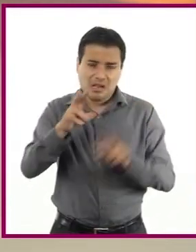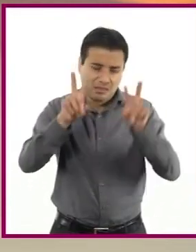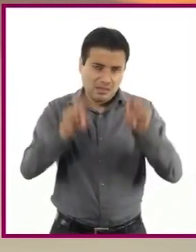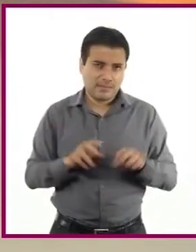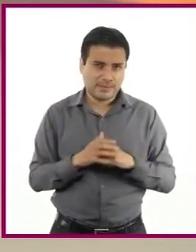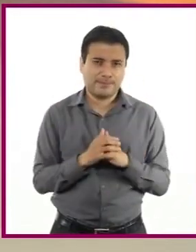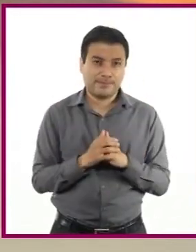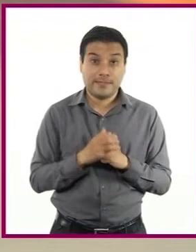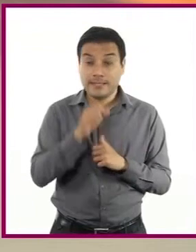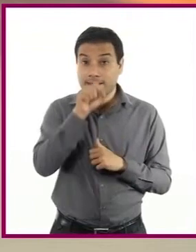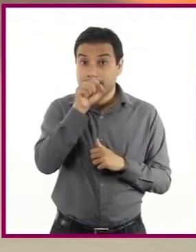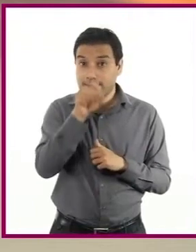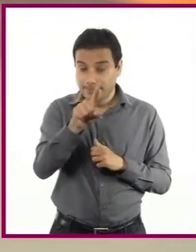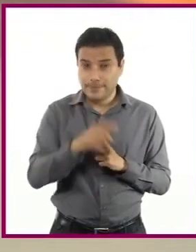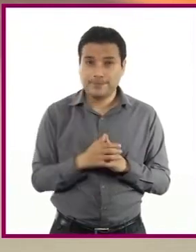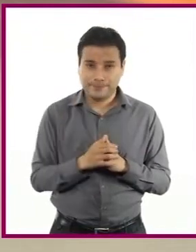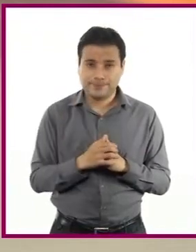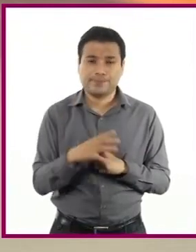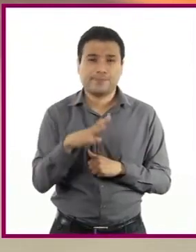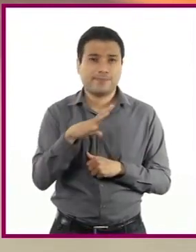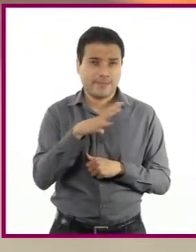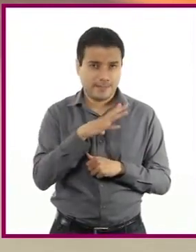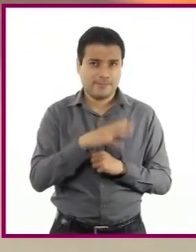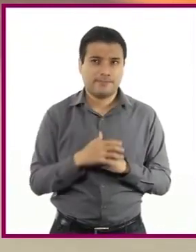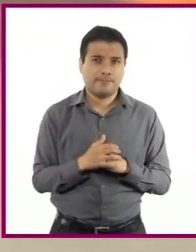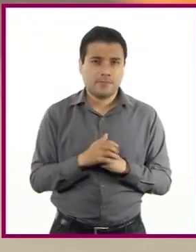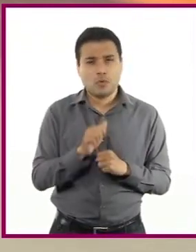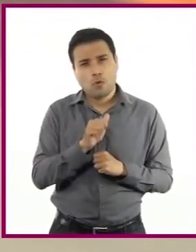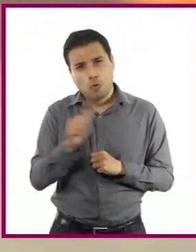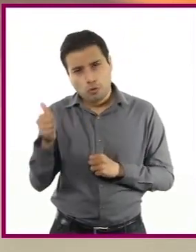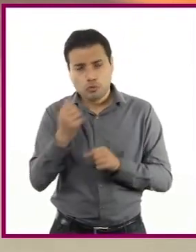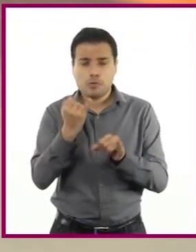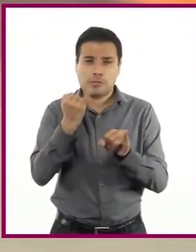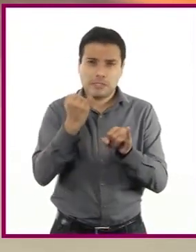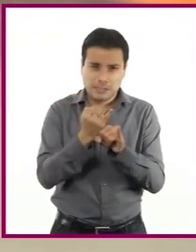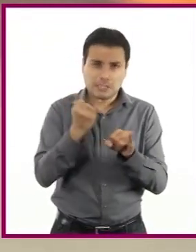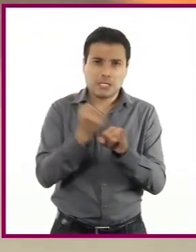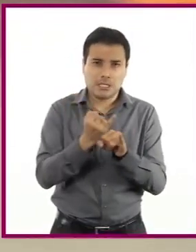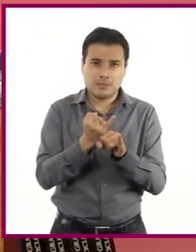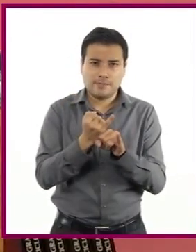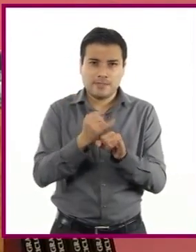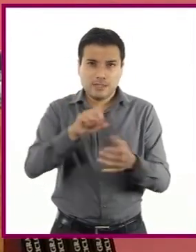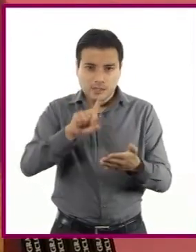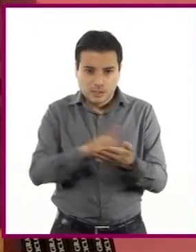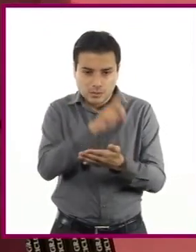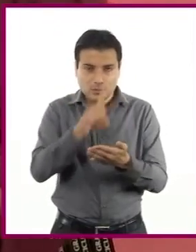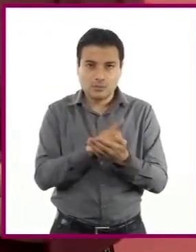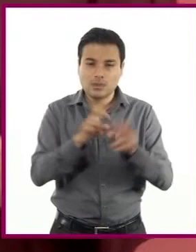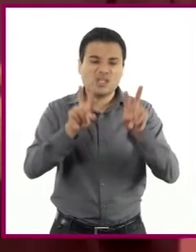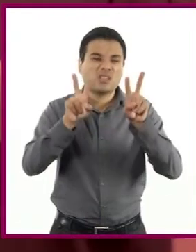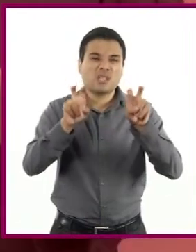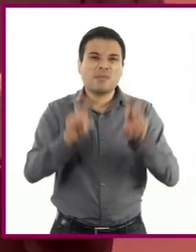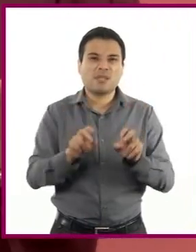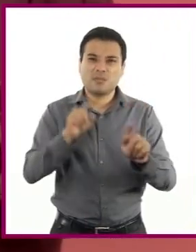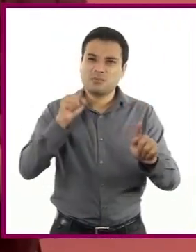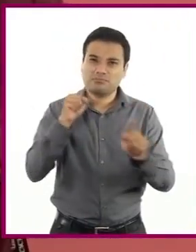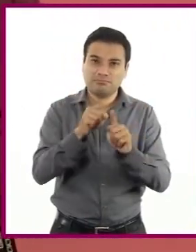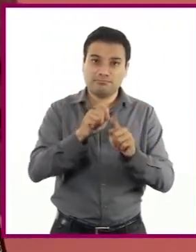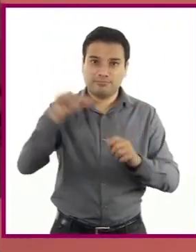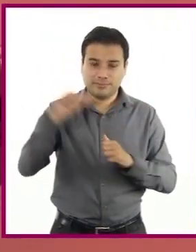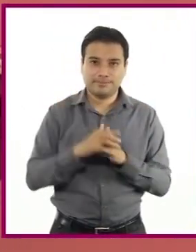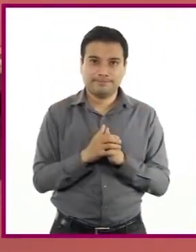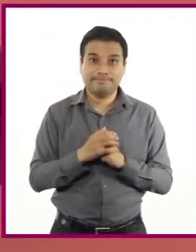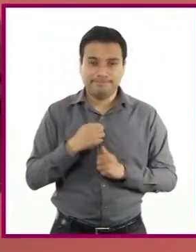también, al igual que las impresas, otras que ofrecen información muy específica. La